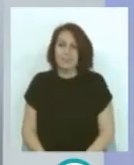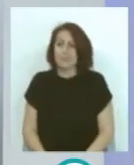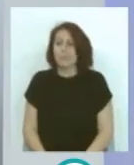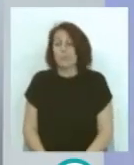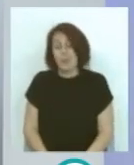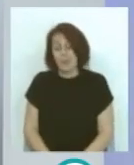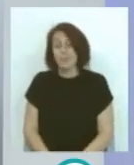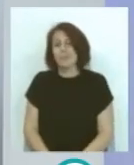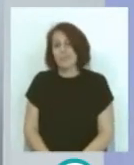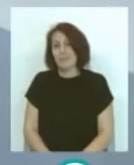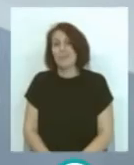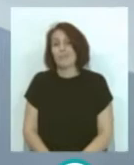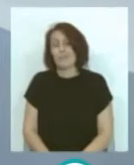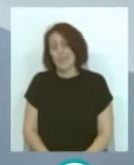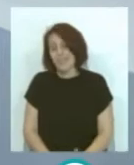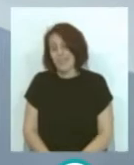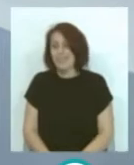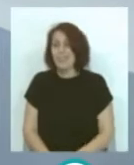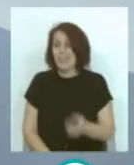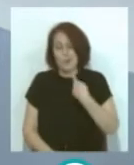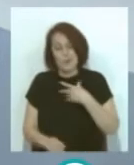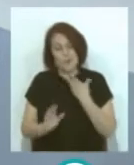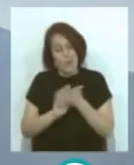Bueno, eso, ¿no? No vamos a empezar en esa materia, porque igual...